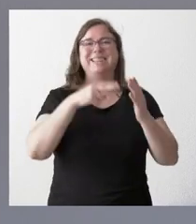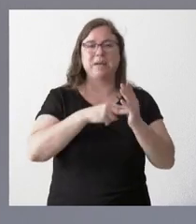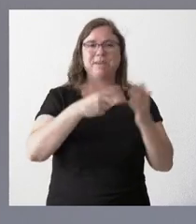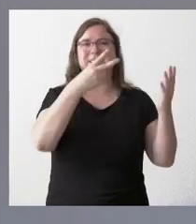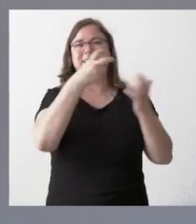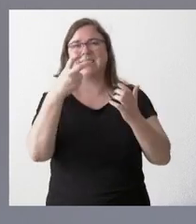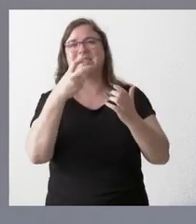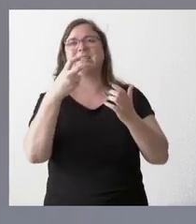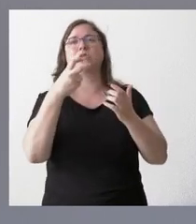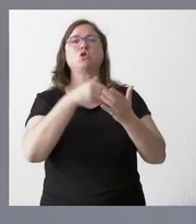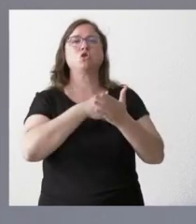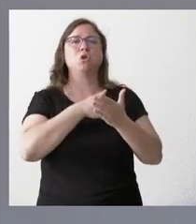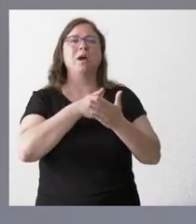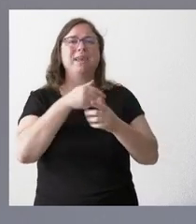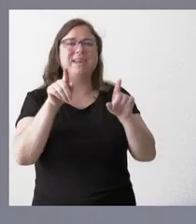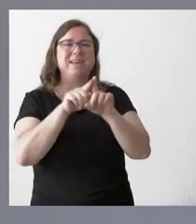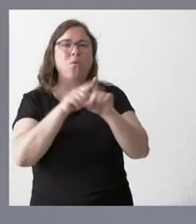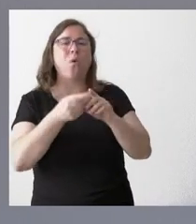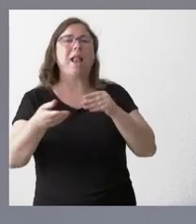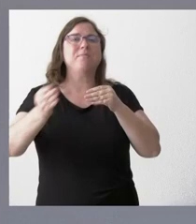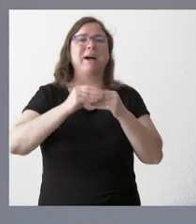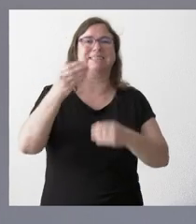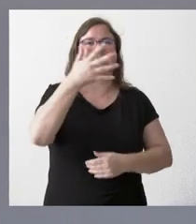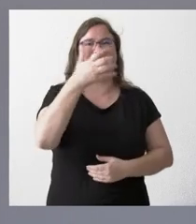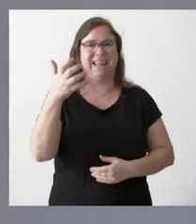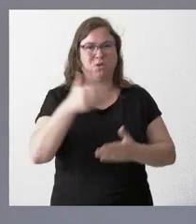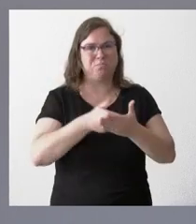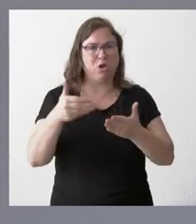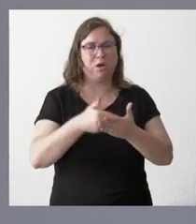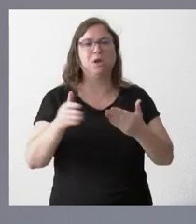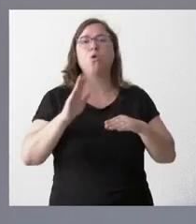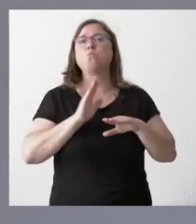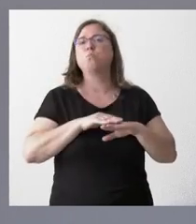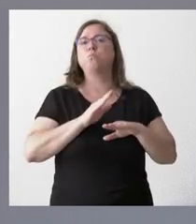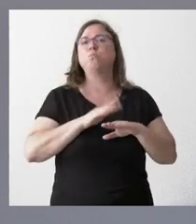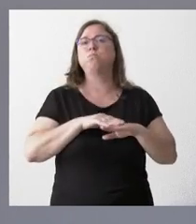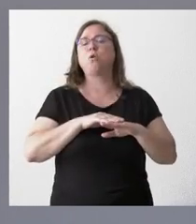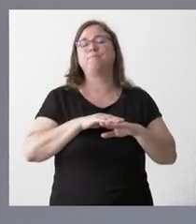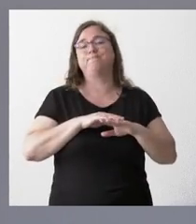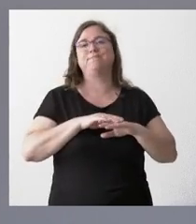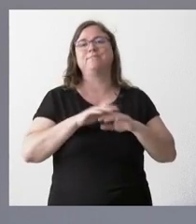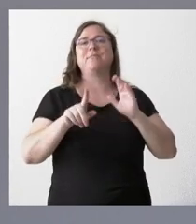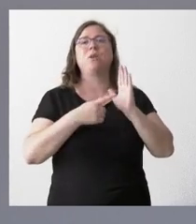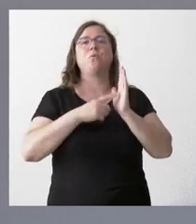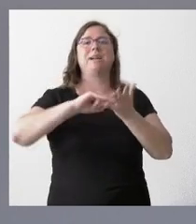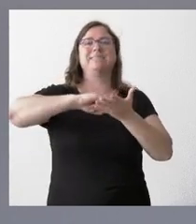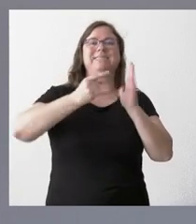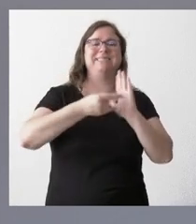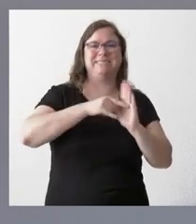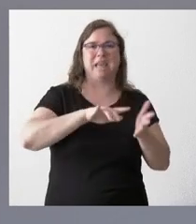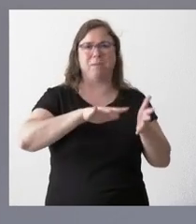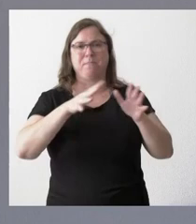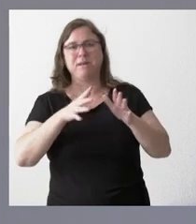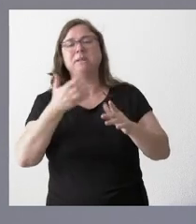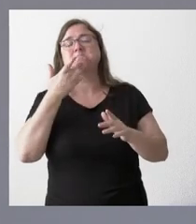cuales hay que añadir unos 500 adicionales de la liquidación del sistema de financiación. Por tanto, rondarían